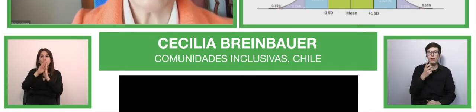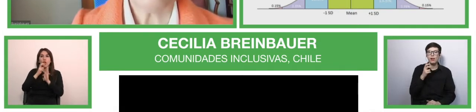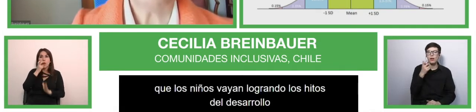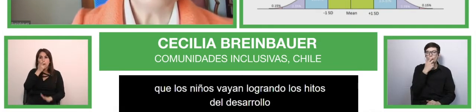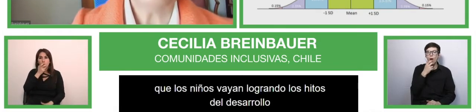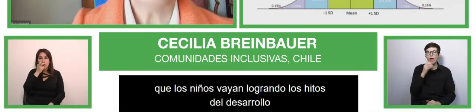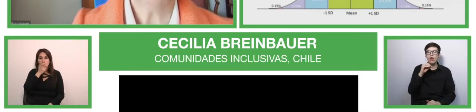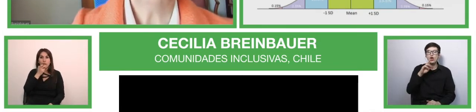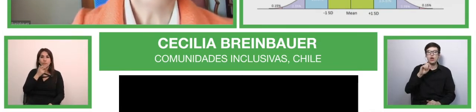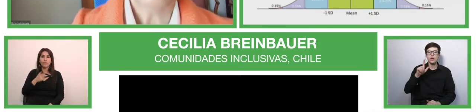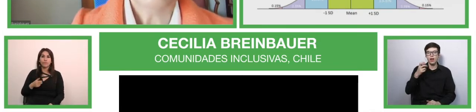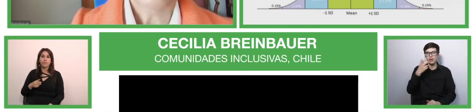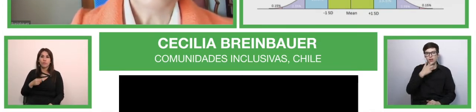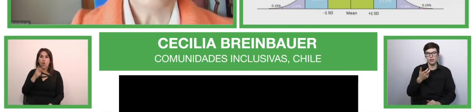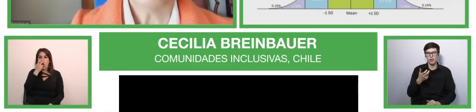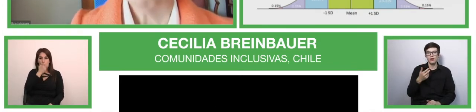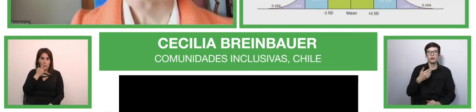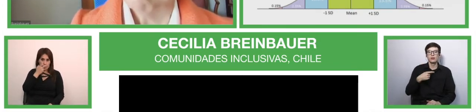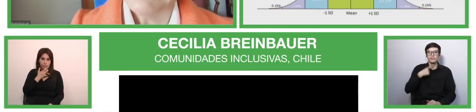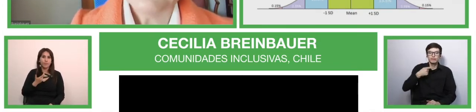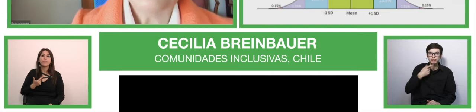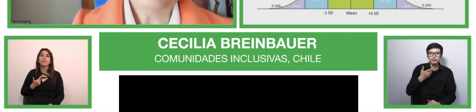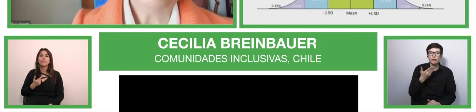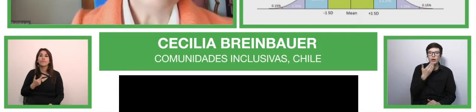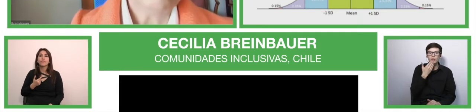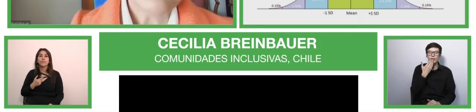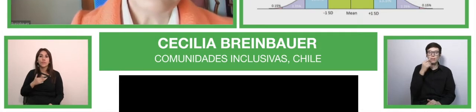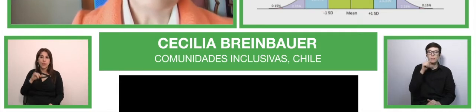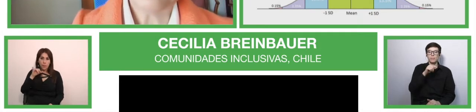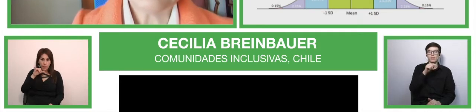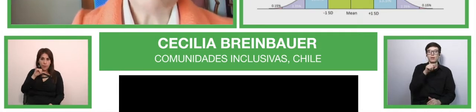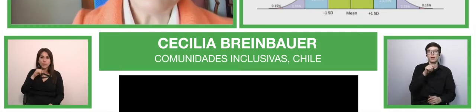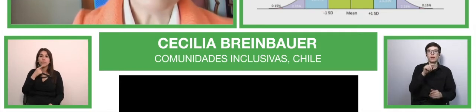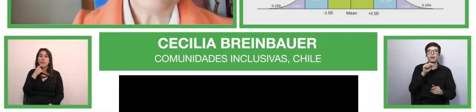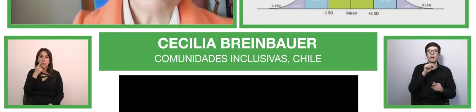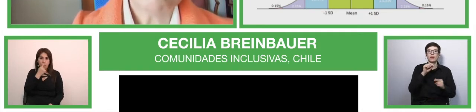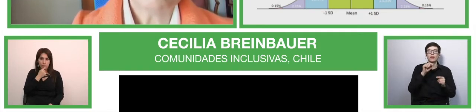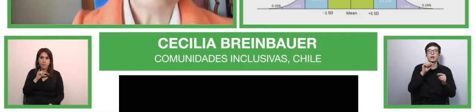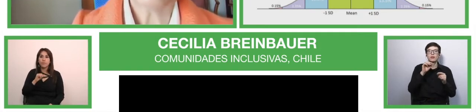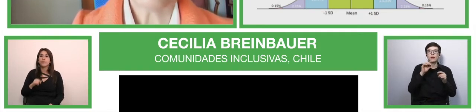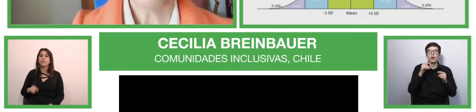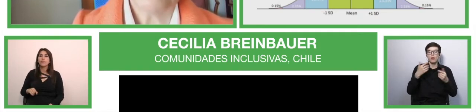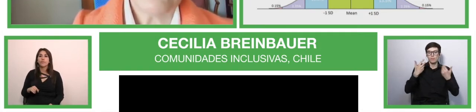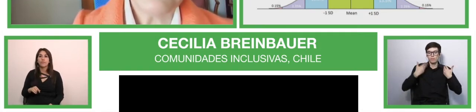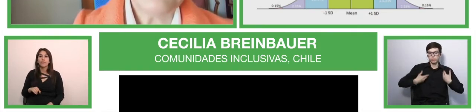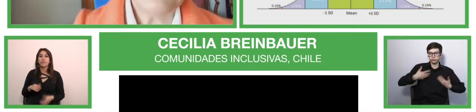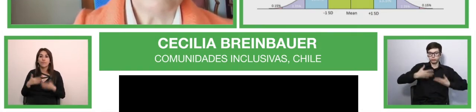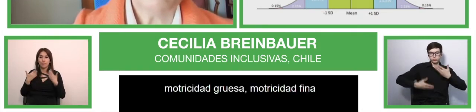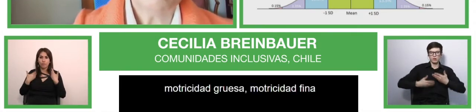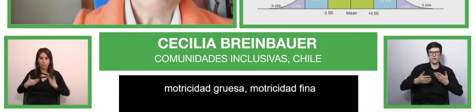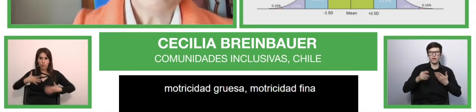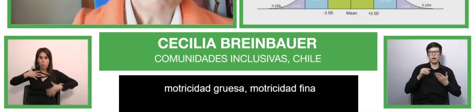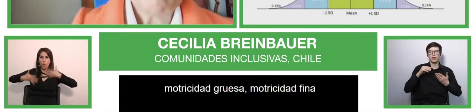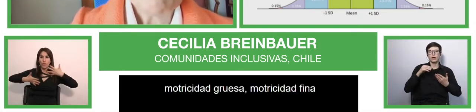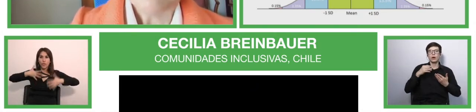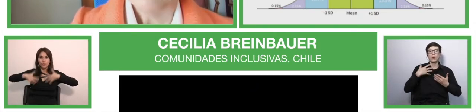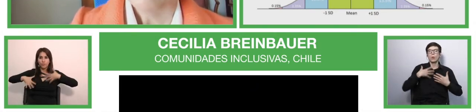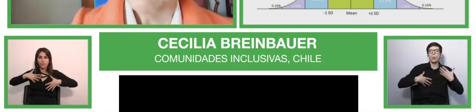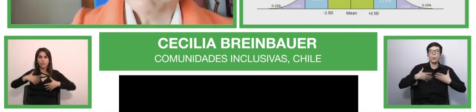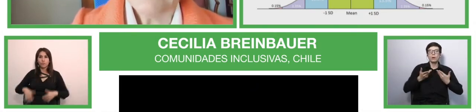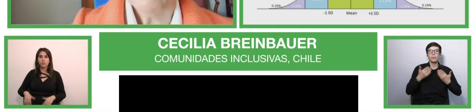gruesas noticia fina e indirectamente desarrollo cognitivo